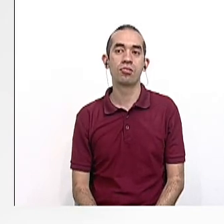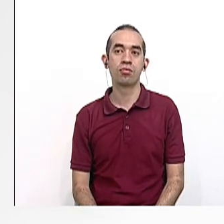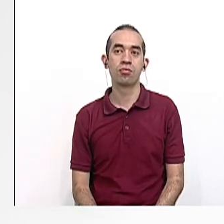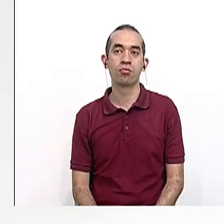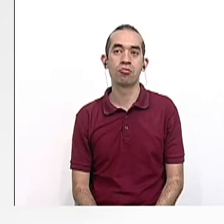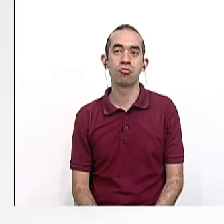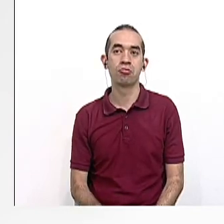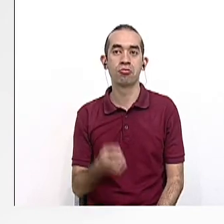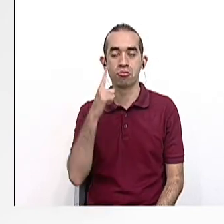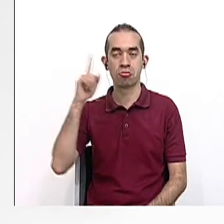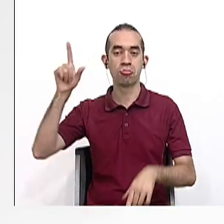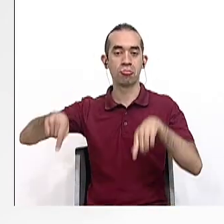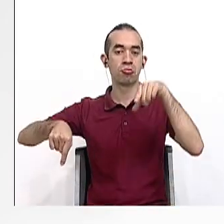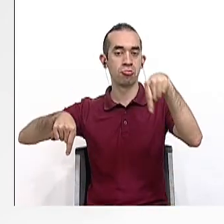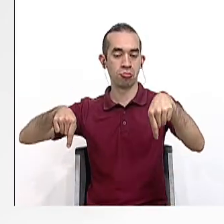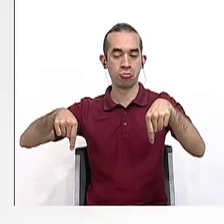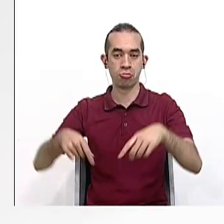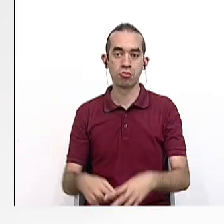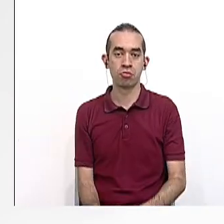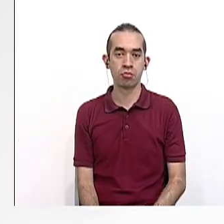alambre.